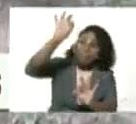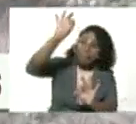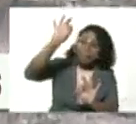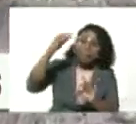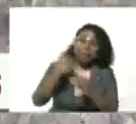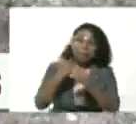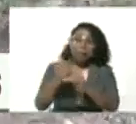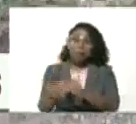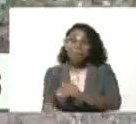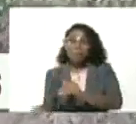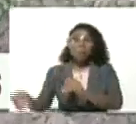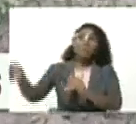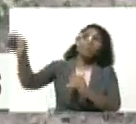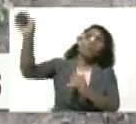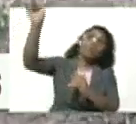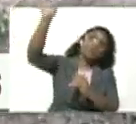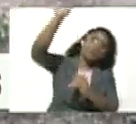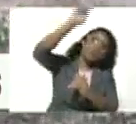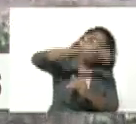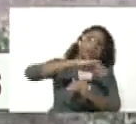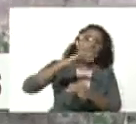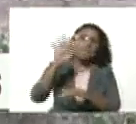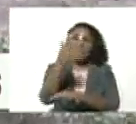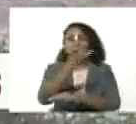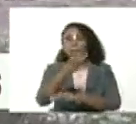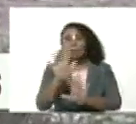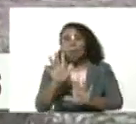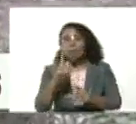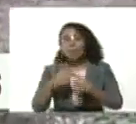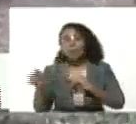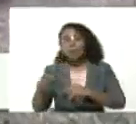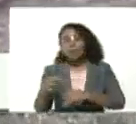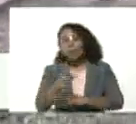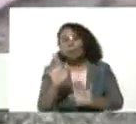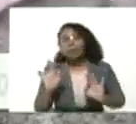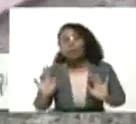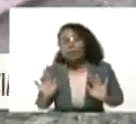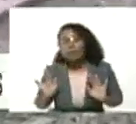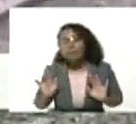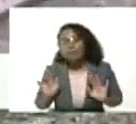de un tsunami, es un tsunami, pero en un río.